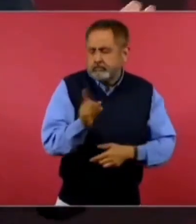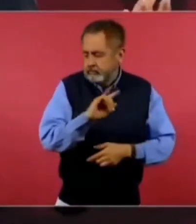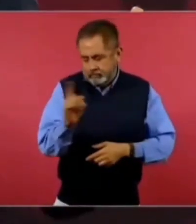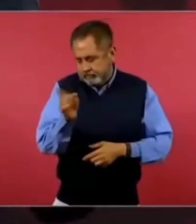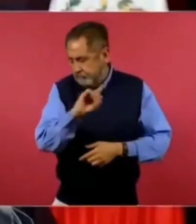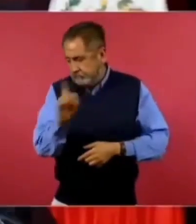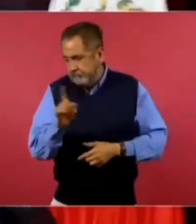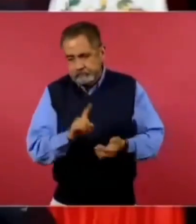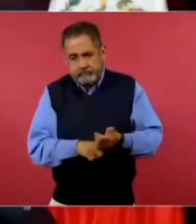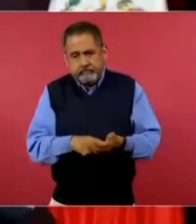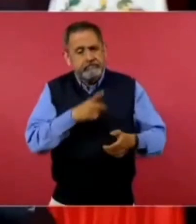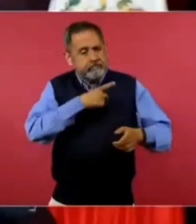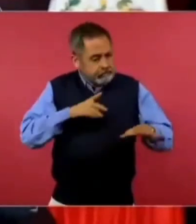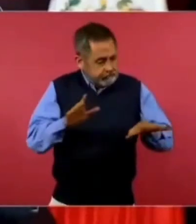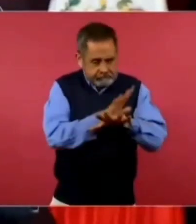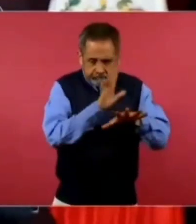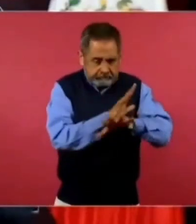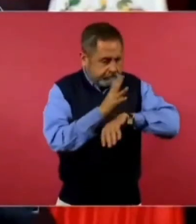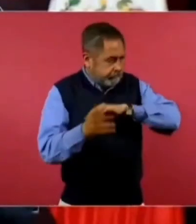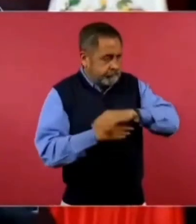no.